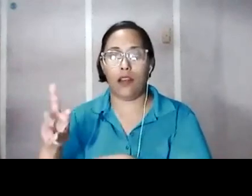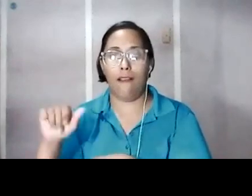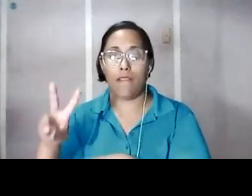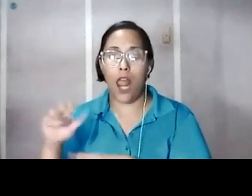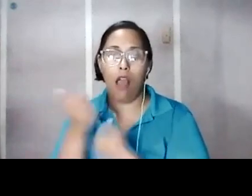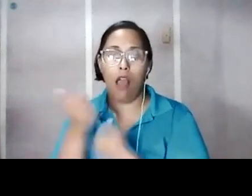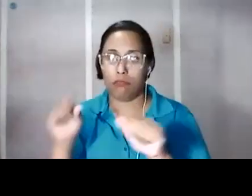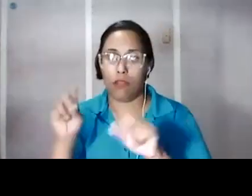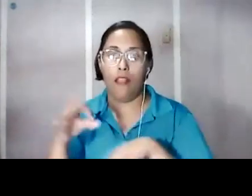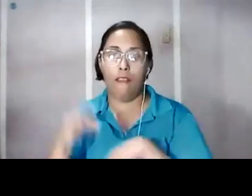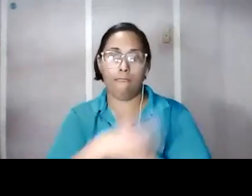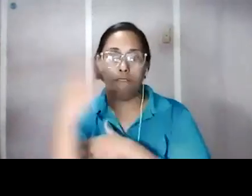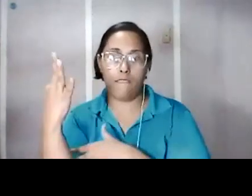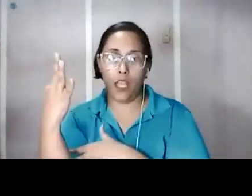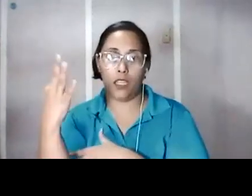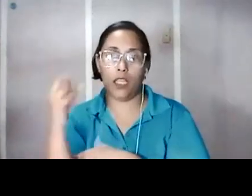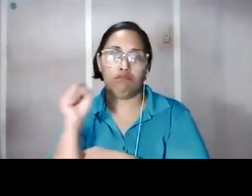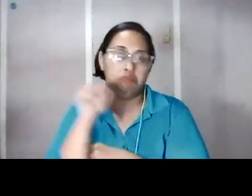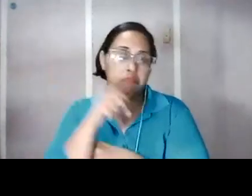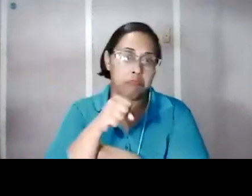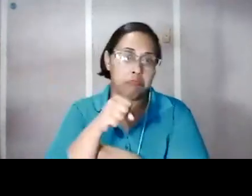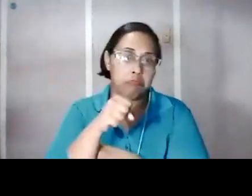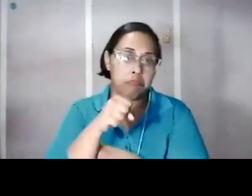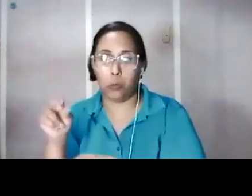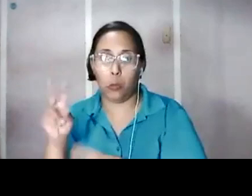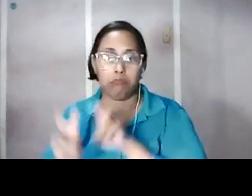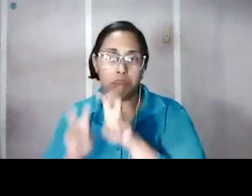cualquier fiesta, sea o no sea